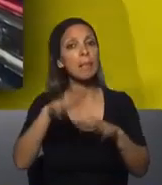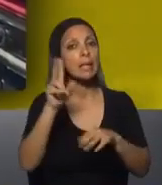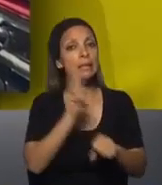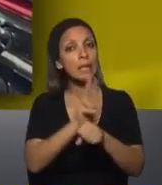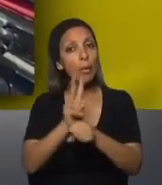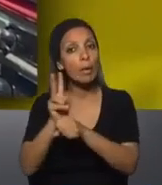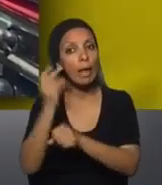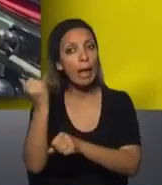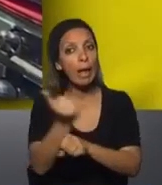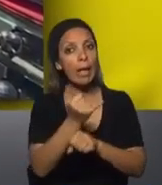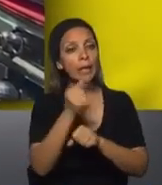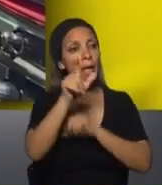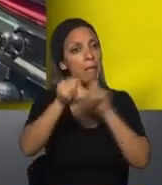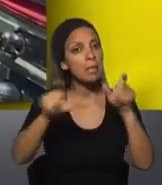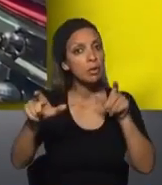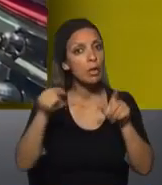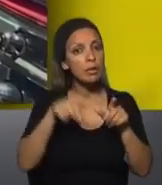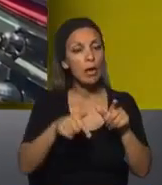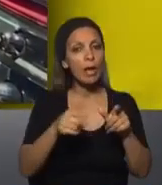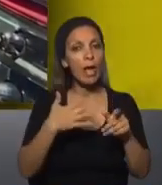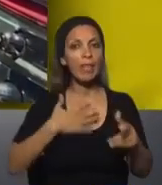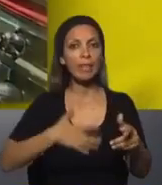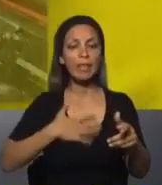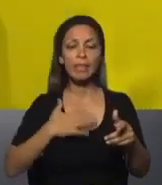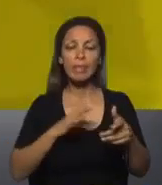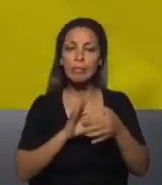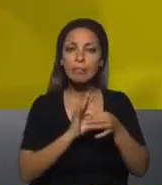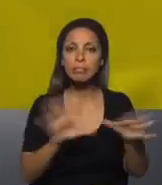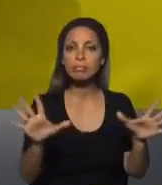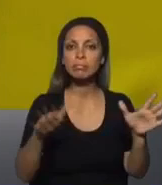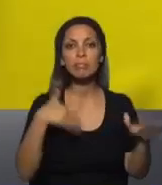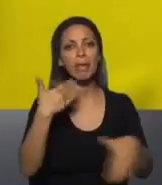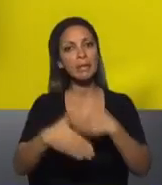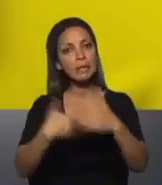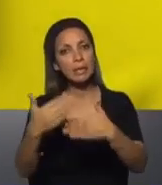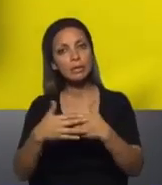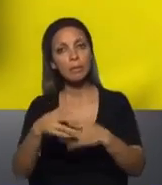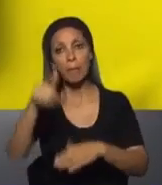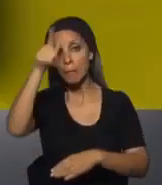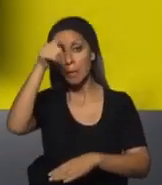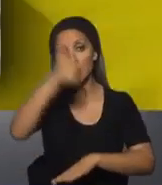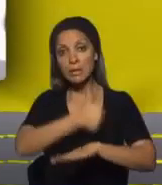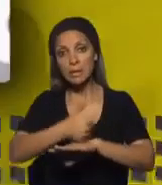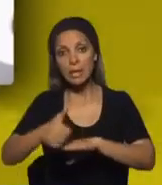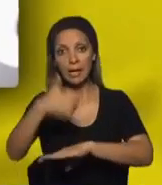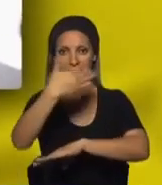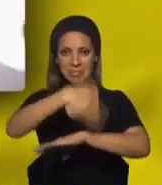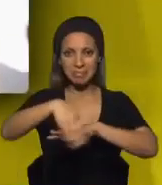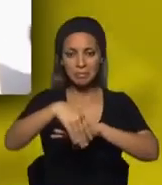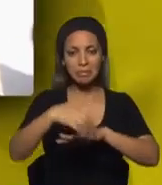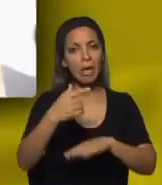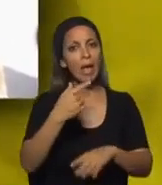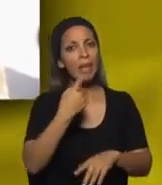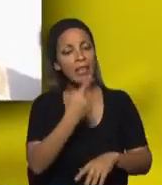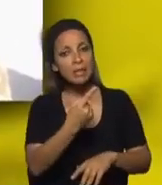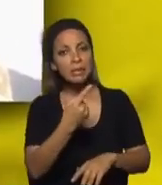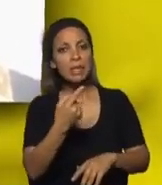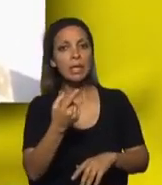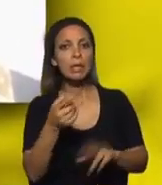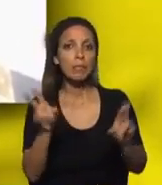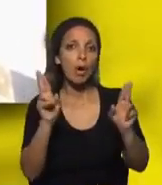y los lugareños ahora disfrutan de su libertad y desarrollo. La policía de tránsito espera que el número de mujeres que participan en cursos de